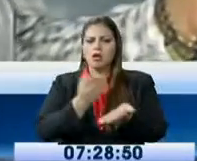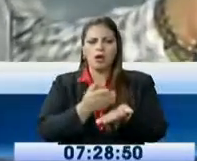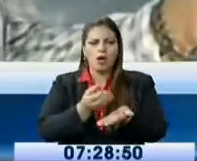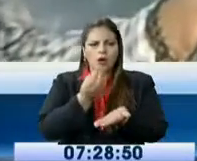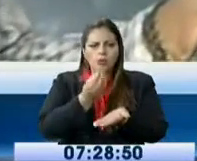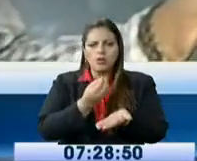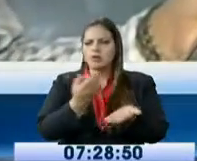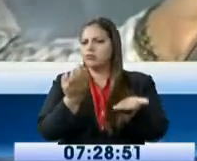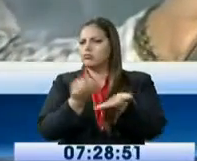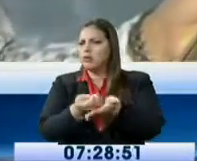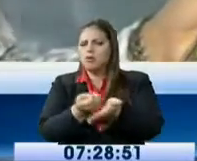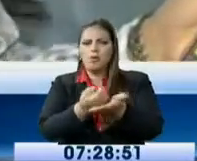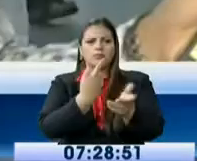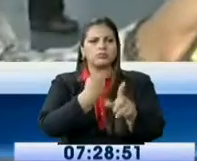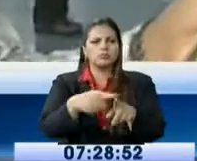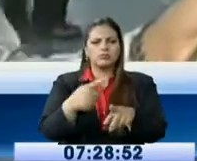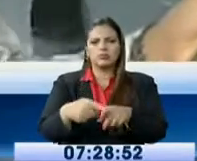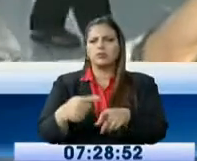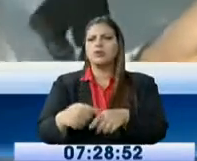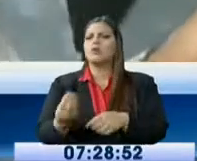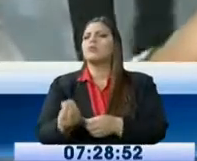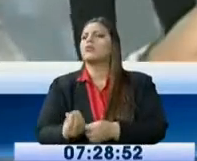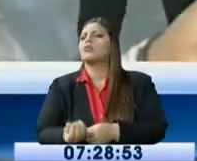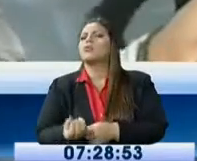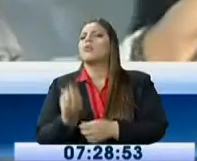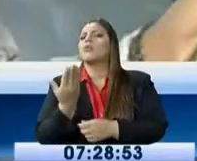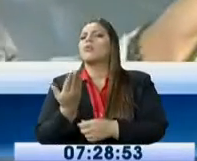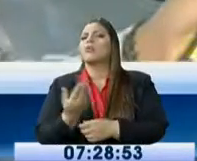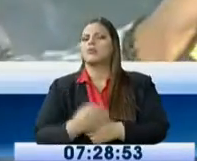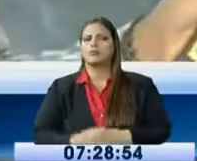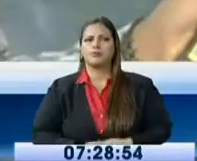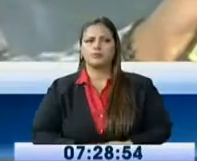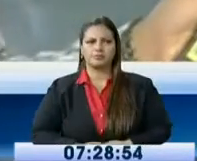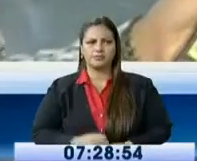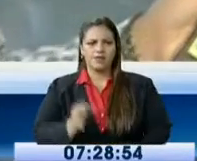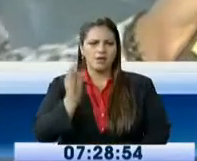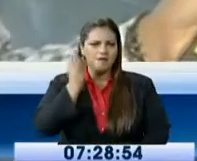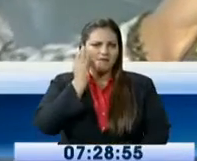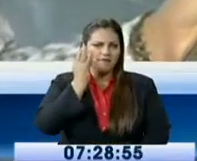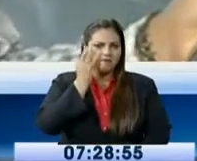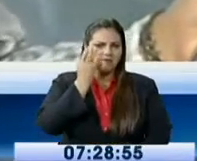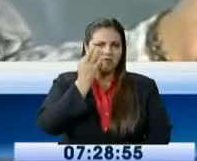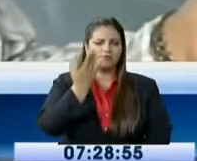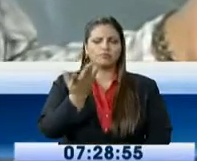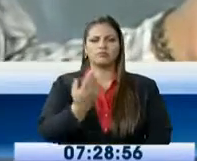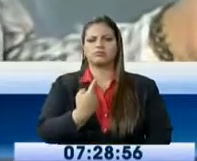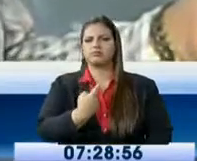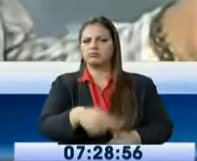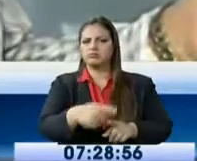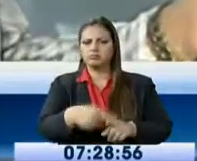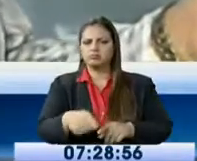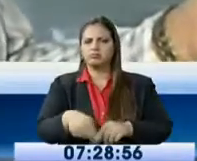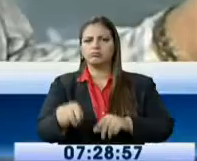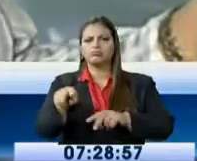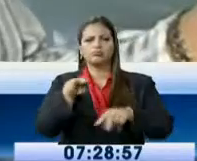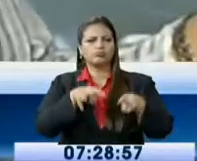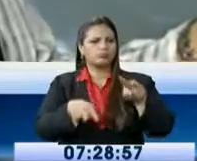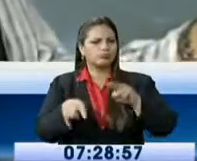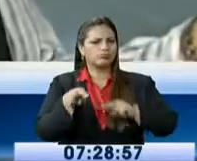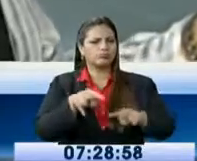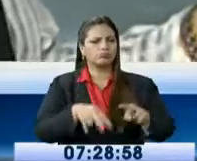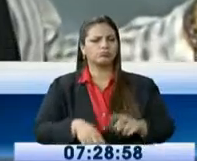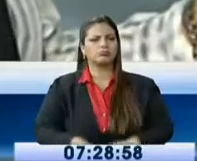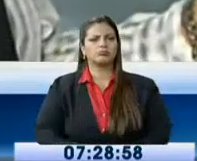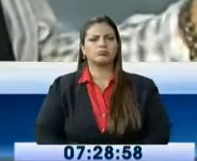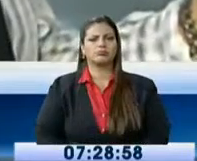En frutas tenemos el inconveniente, pues, de que tal vez la manzana está un poquito elevada, pero está volviendo a su precio normal.